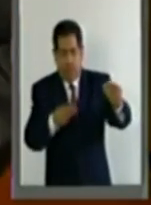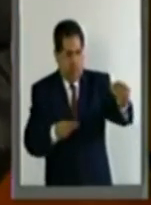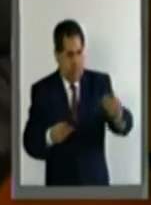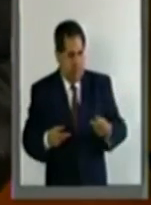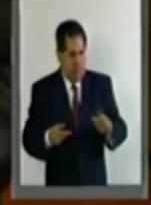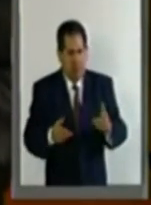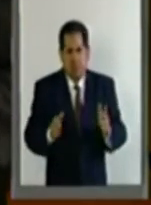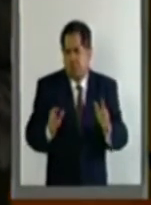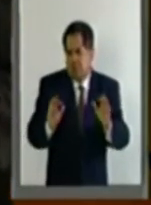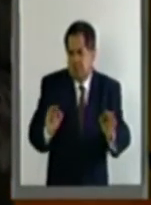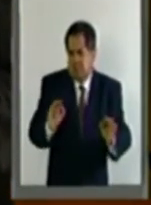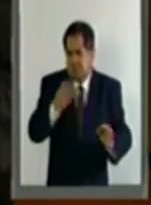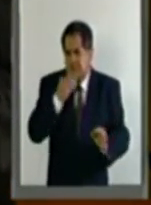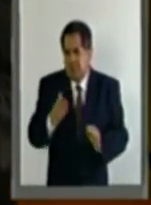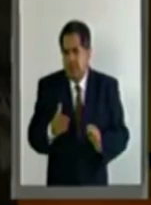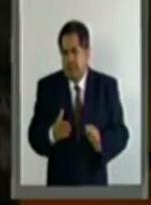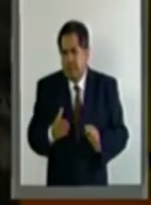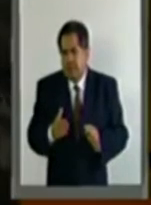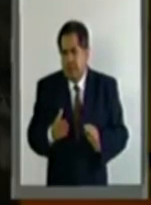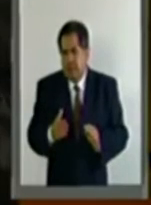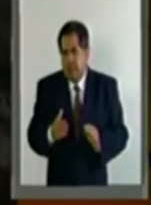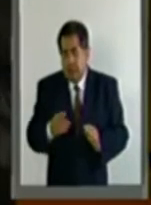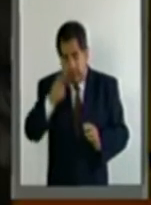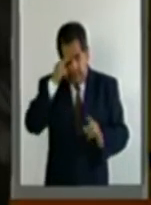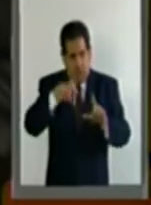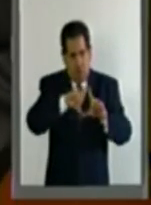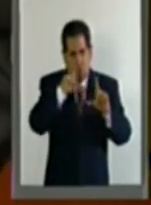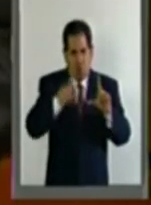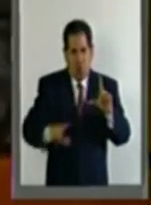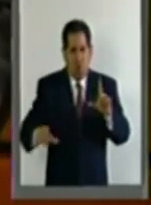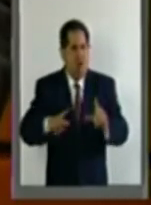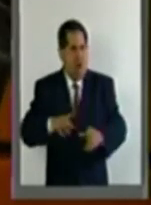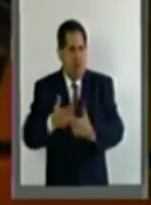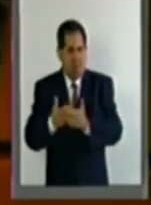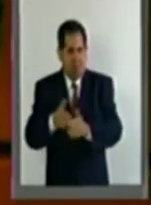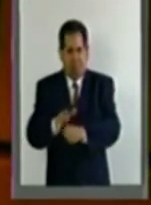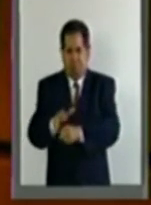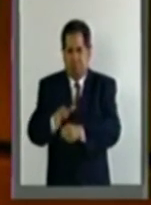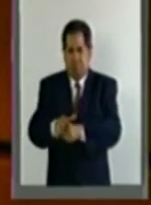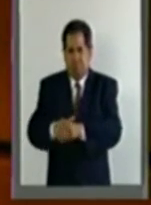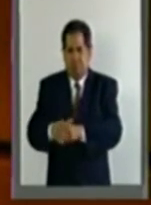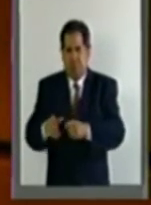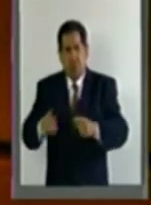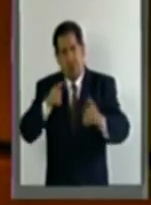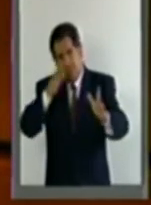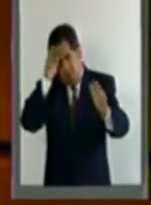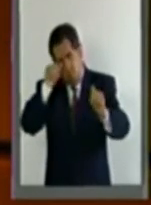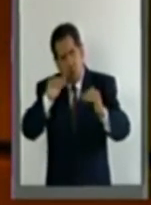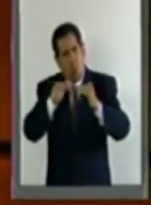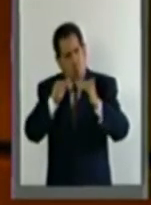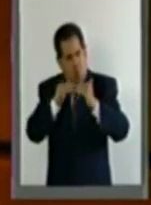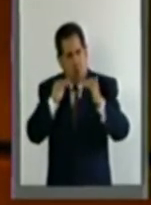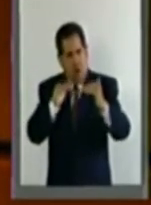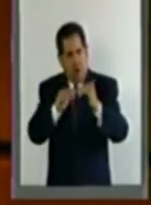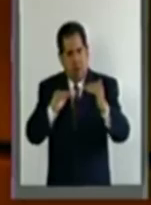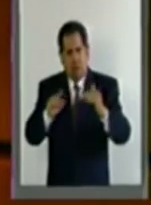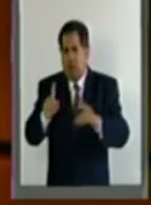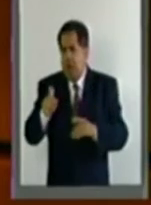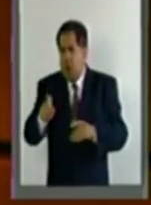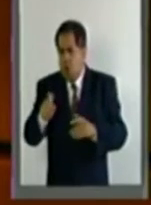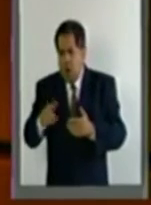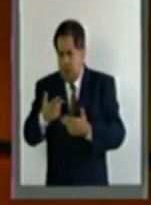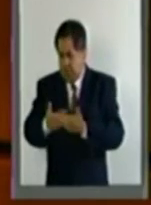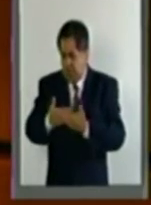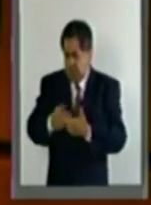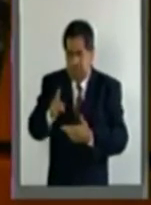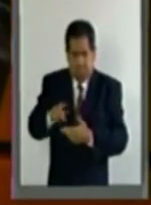Está bien, la República tiene de esta manera un acuerdo y un equilibrio de las cuencas